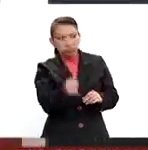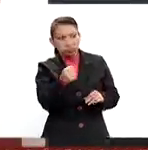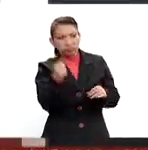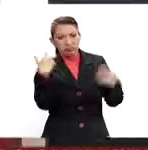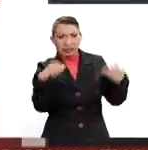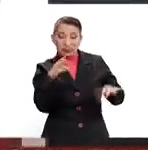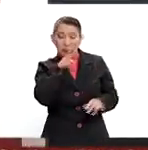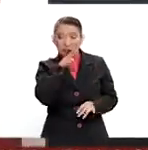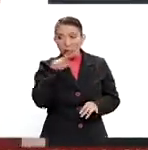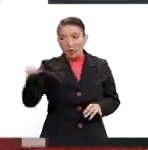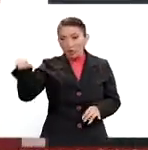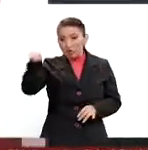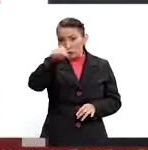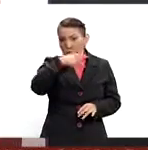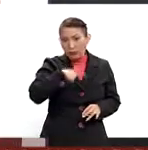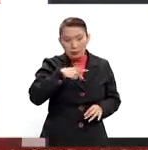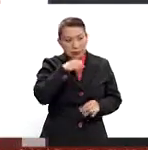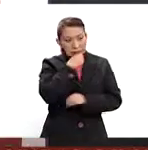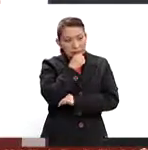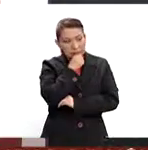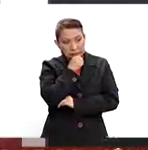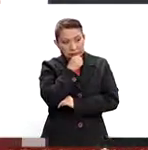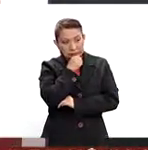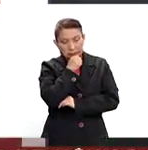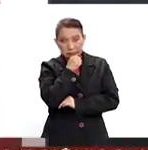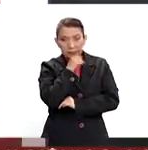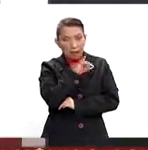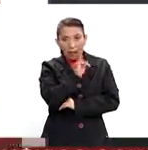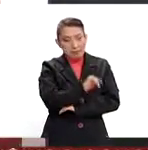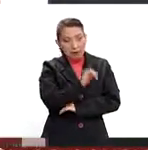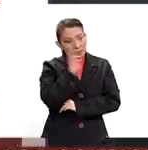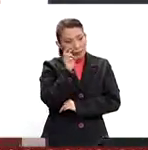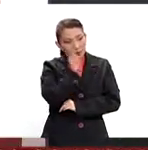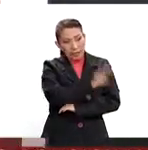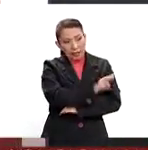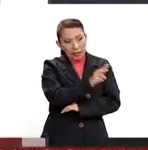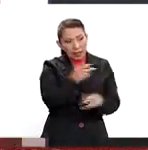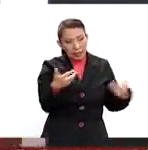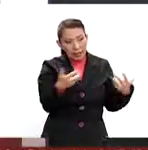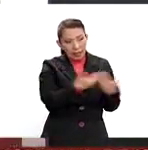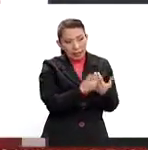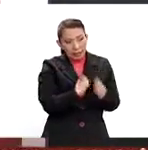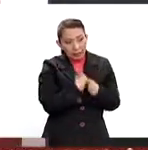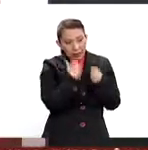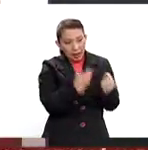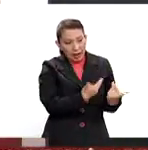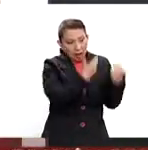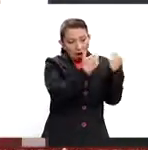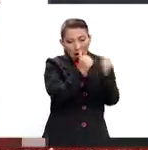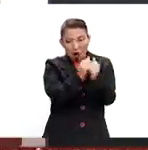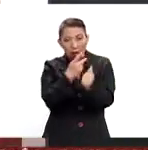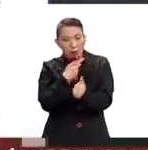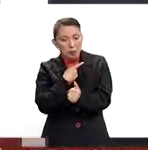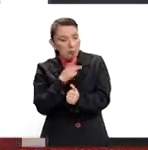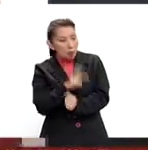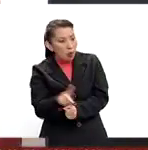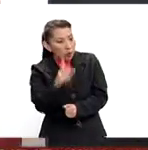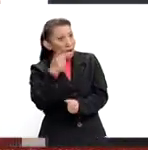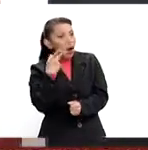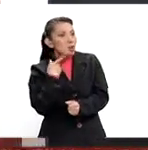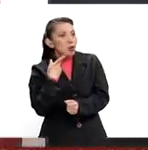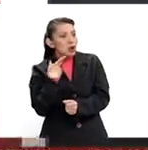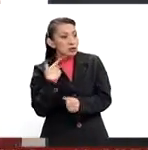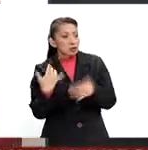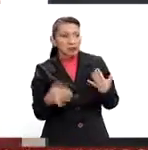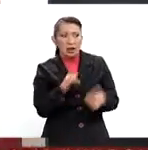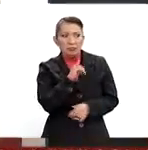lo que preocupa a muchos analistas, que nunca se había mezclado de tal manera la vida de los negocios con la vida pública o la vida